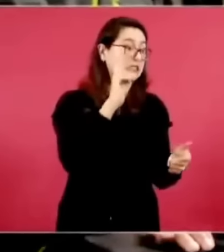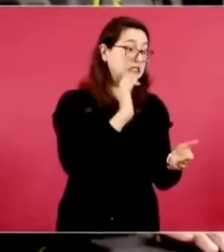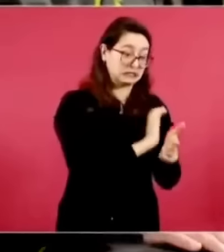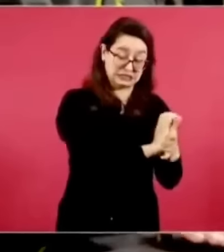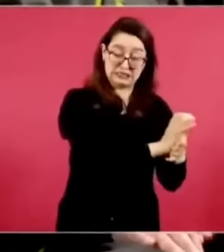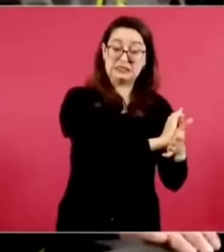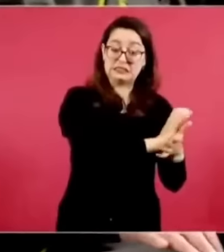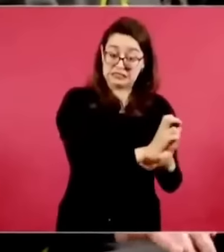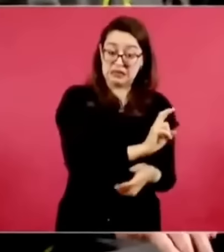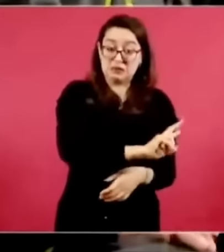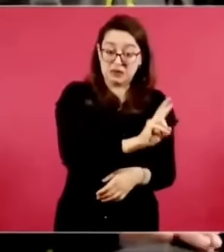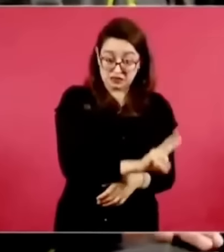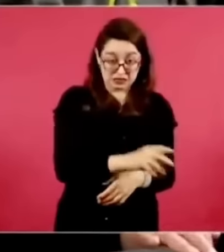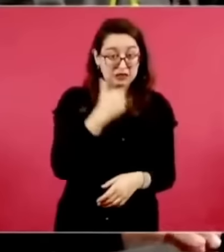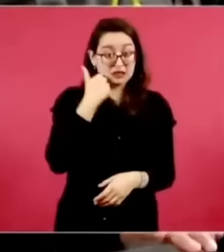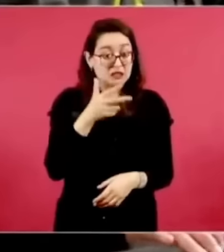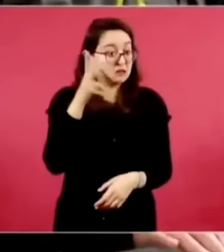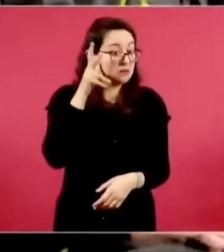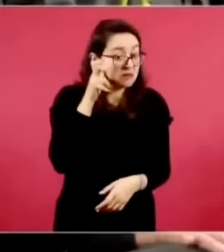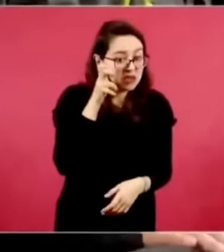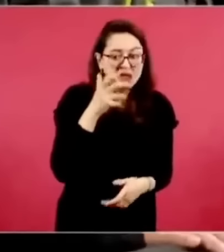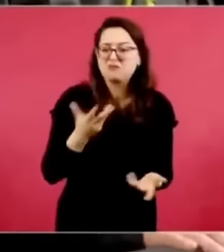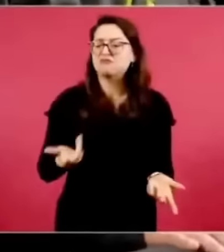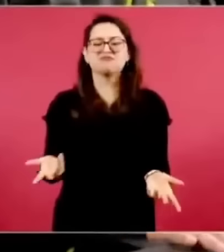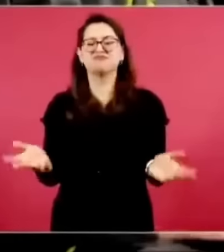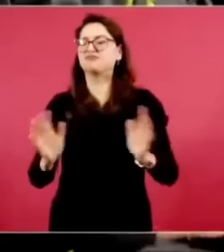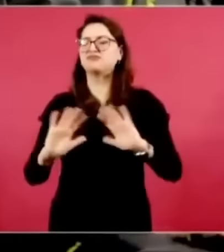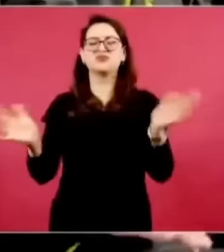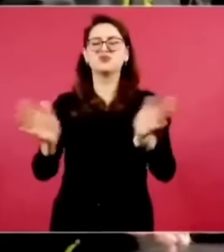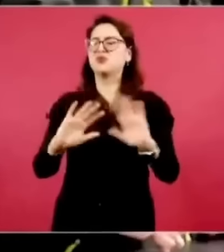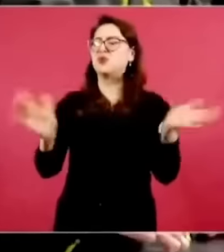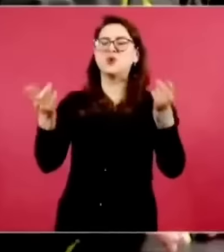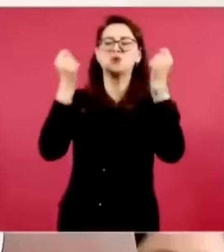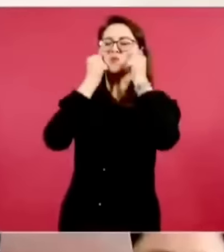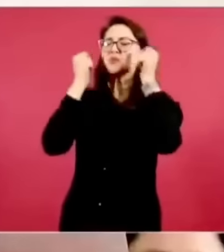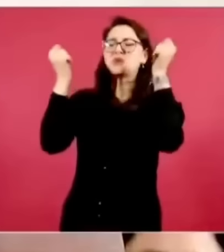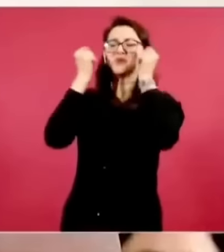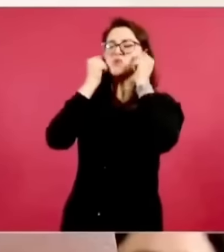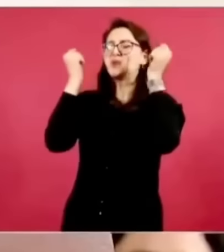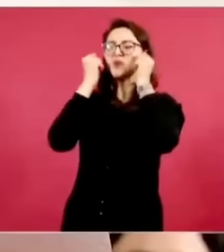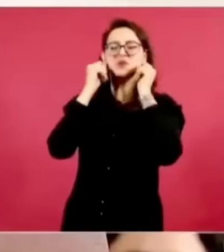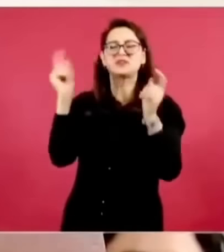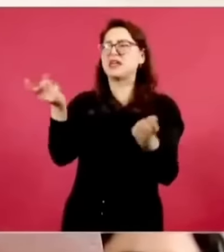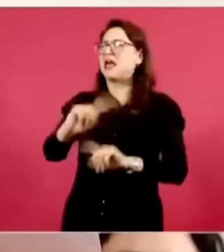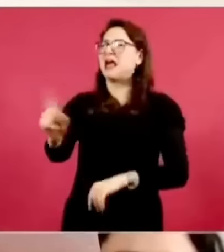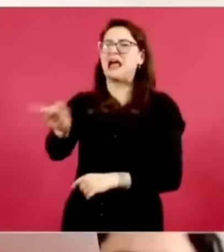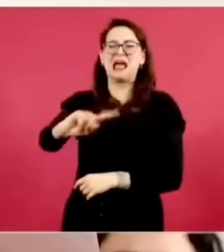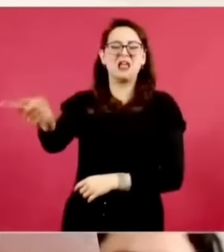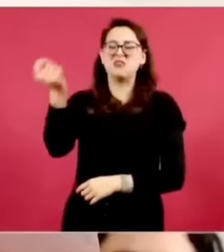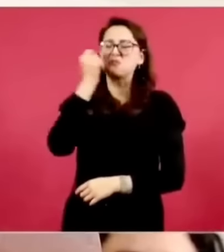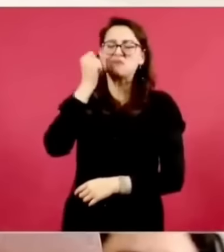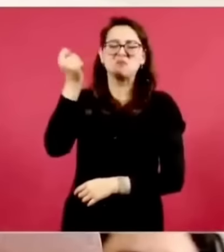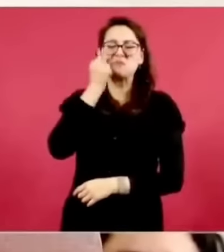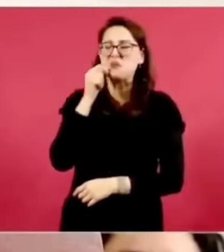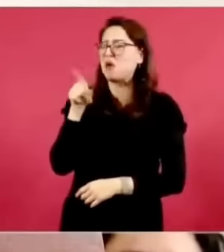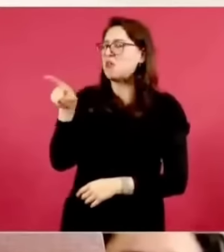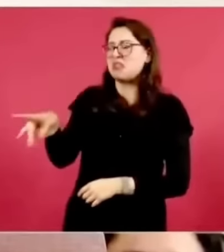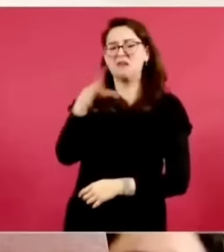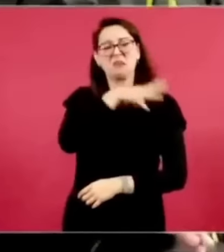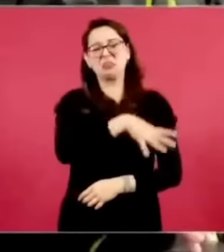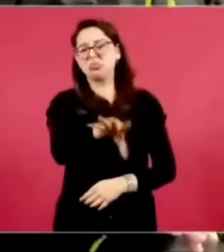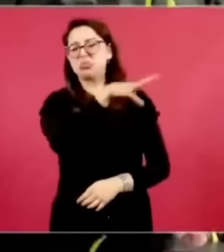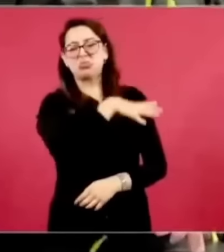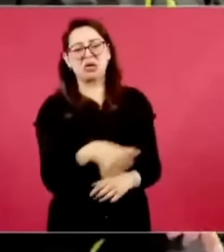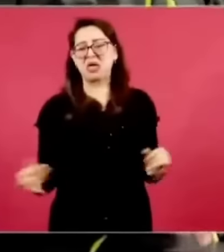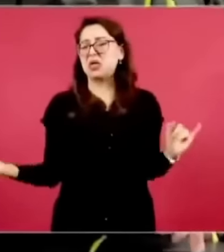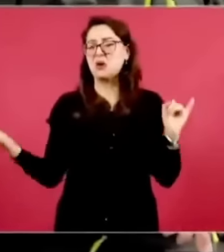espérate Qué diferencia hay entre el racismo de Lorenzo Córdoba y el desden con que el secretario de de salud